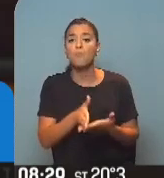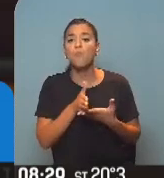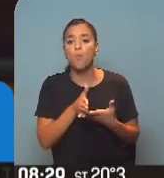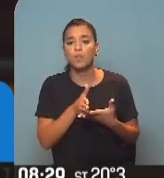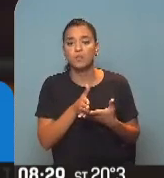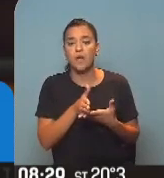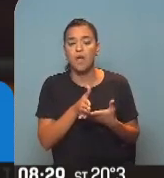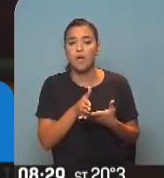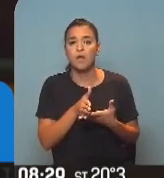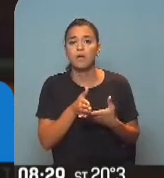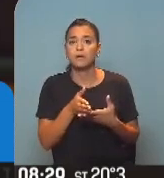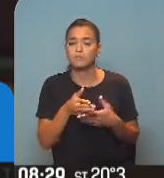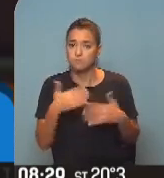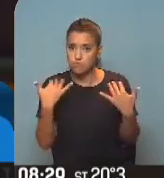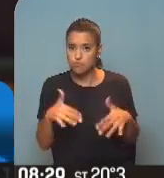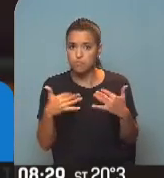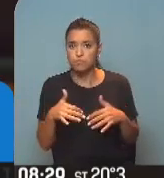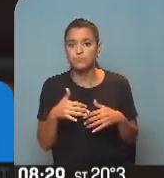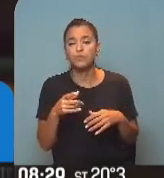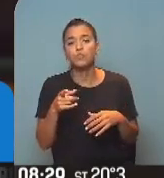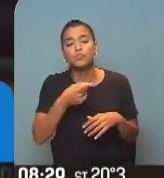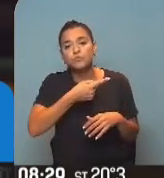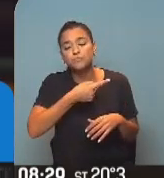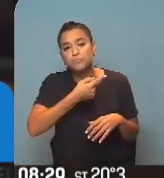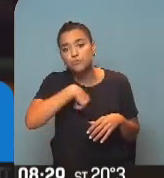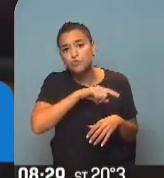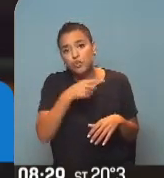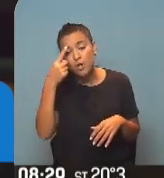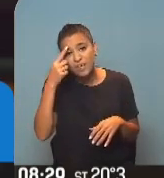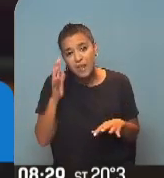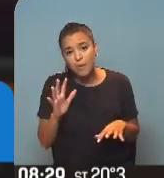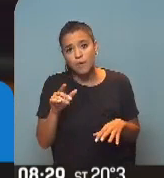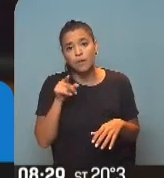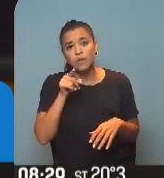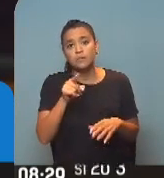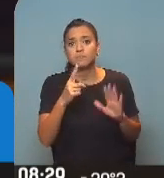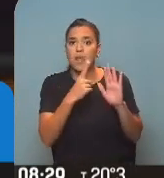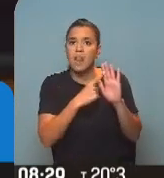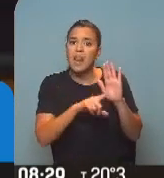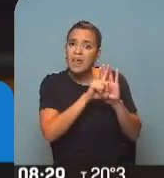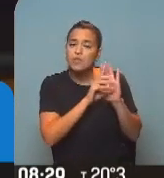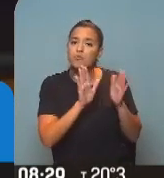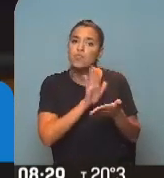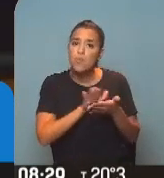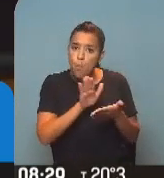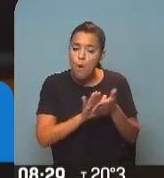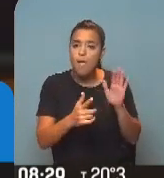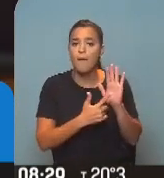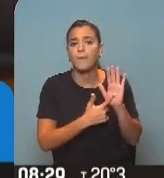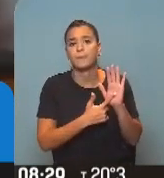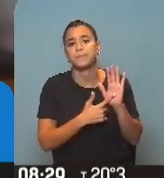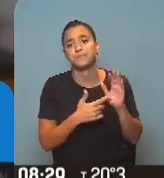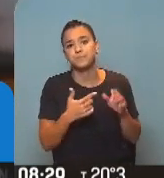establece la legislación son severas nosotros esperamos que con todos este tipo de legislación y este nuevo marco obviamente